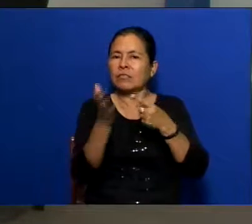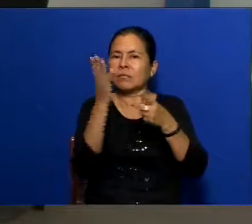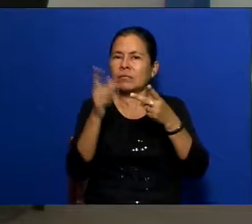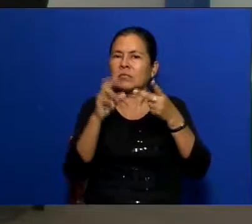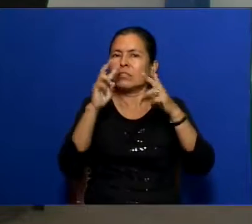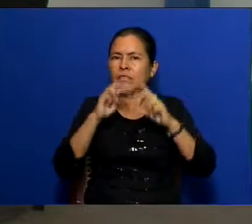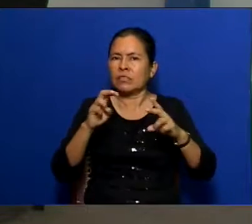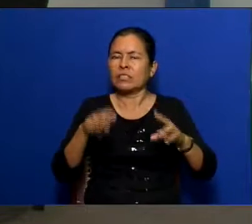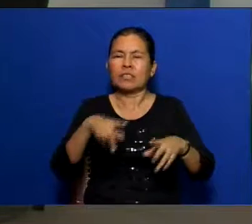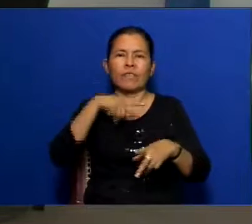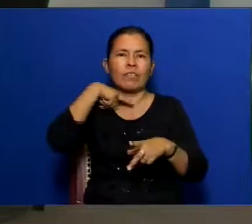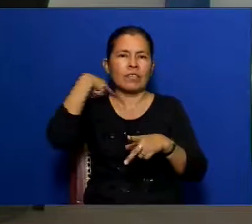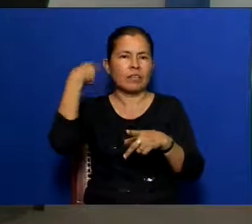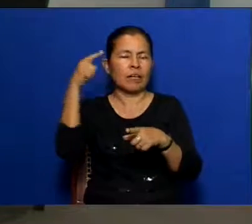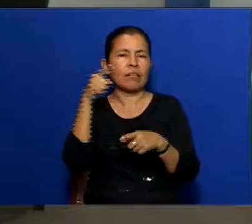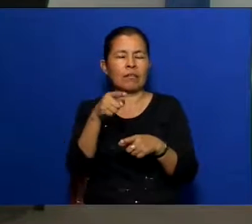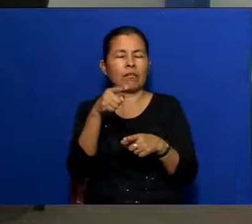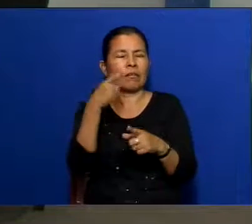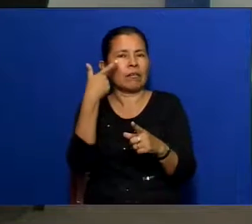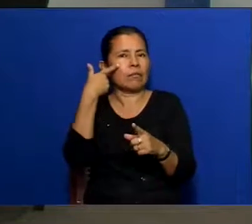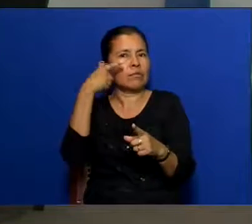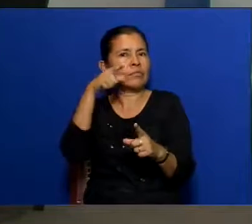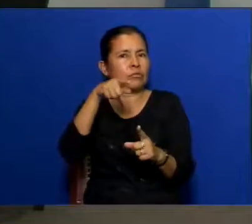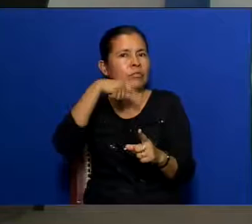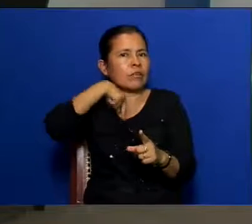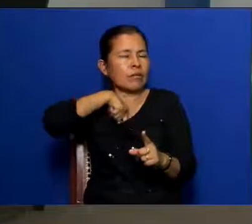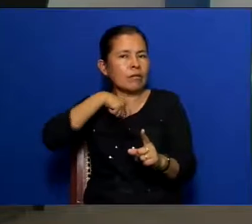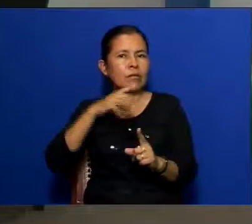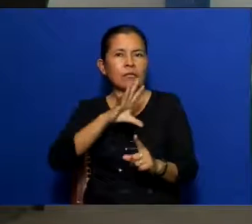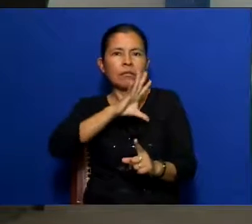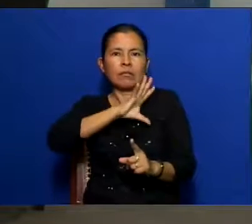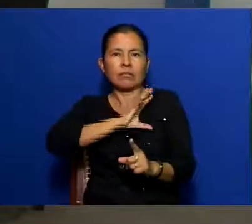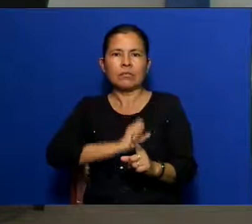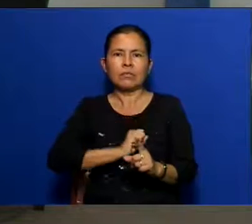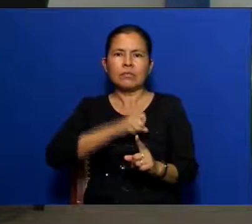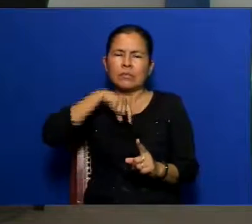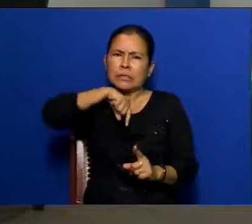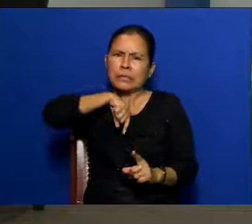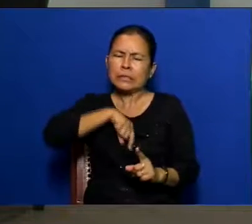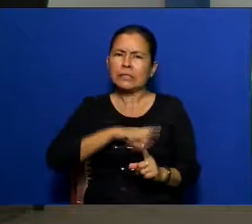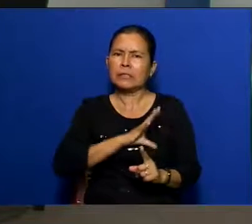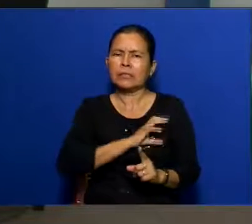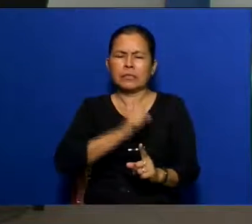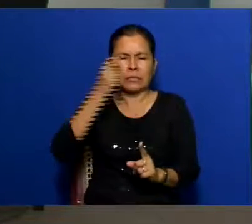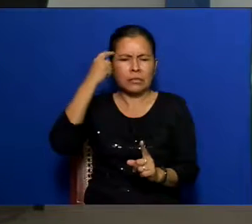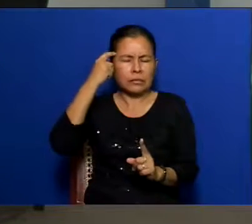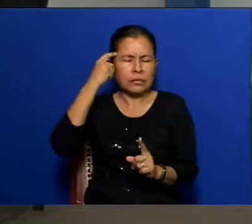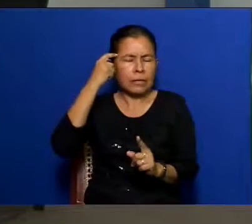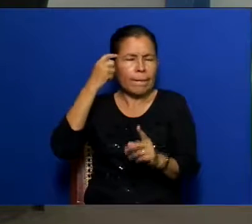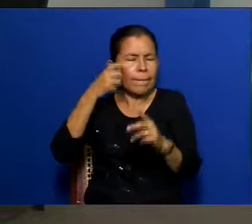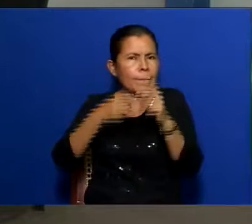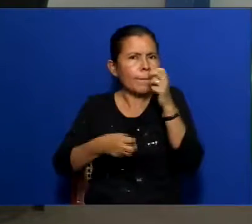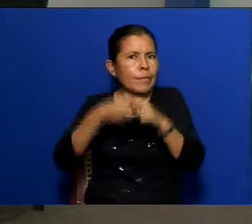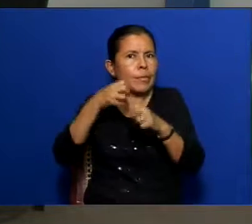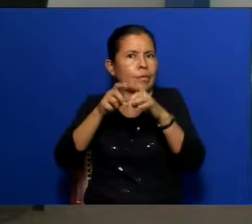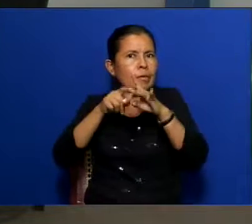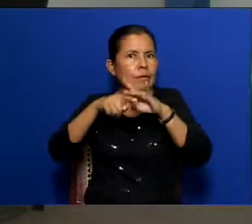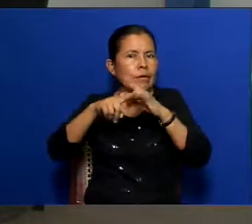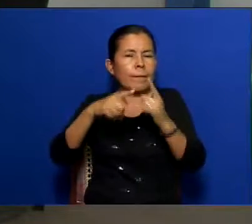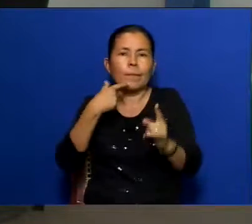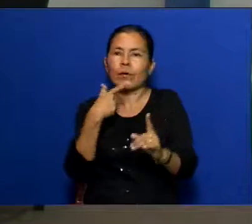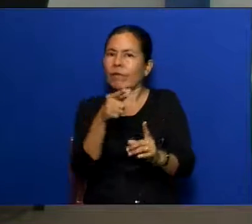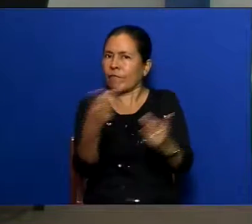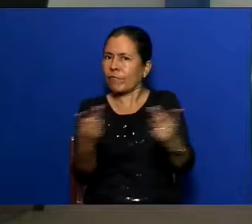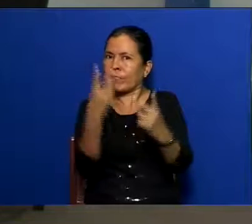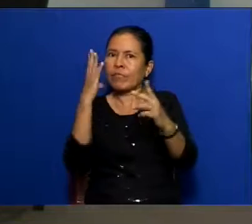con certeza, esta persona sufre de una alteración a su integridad psíquica producto de la violencia que